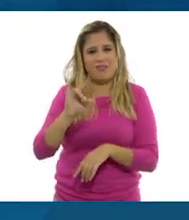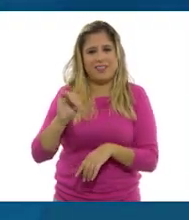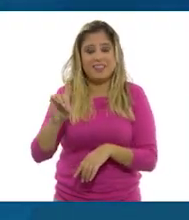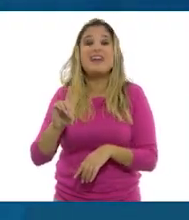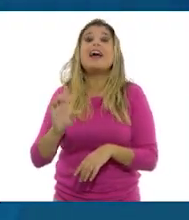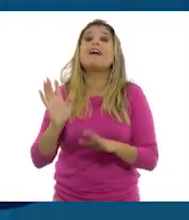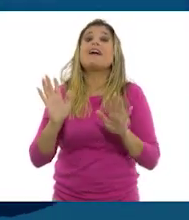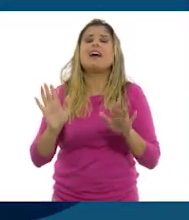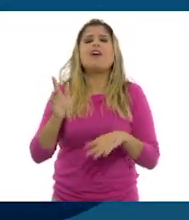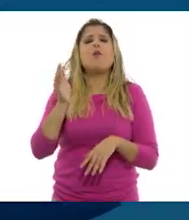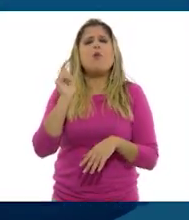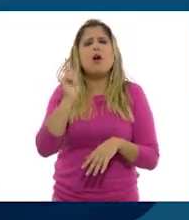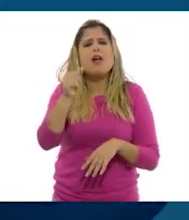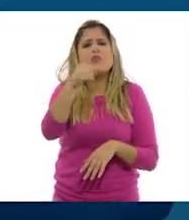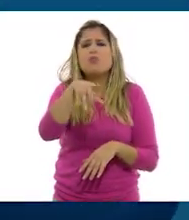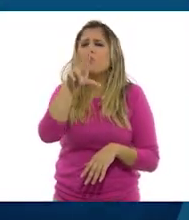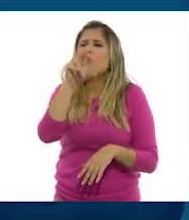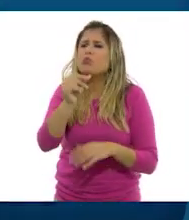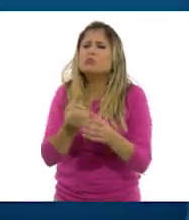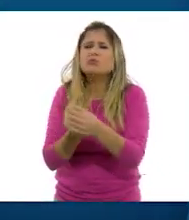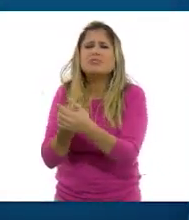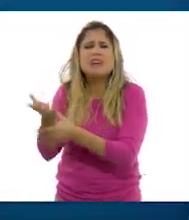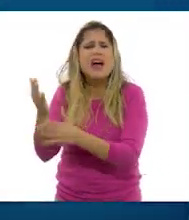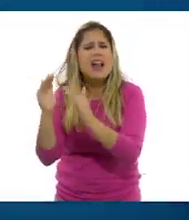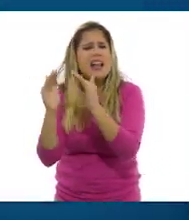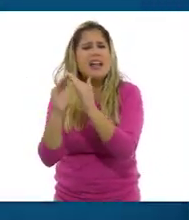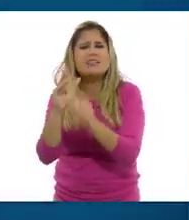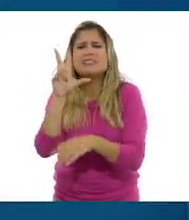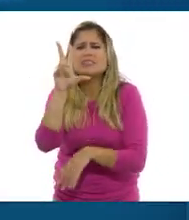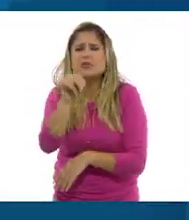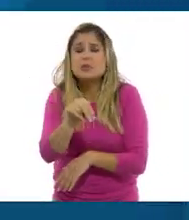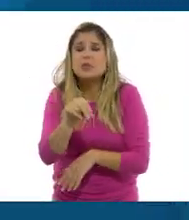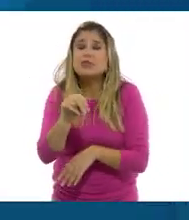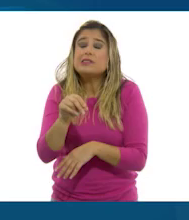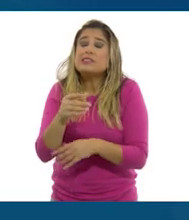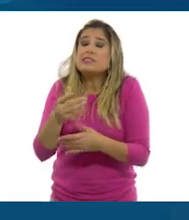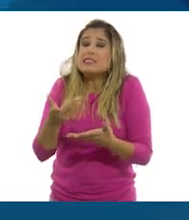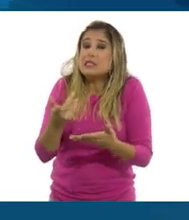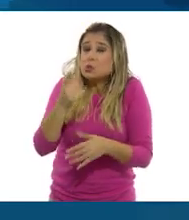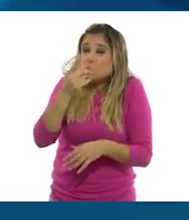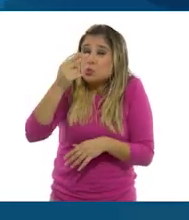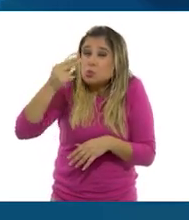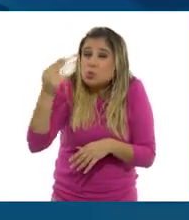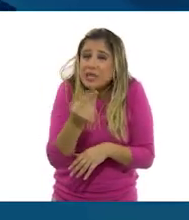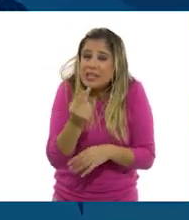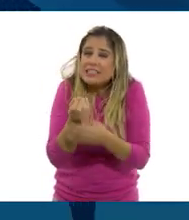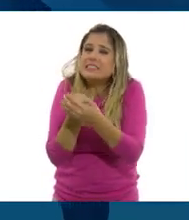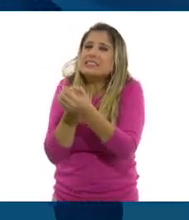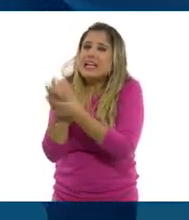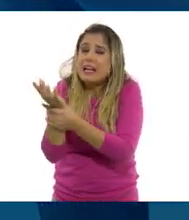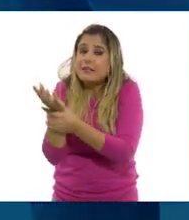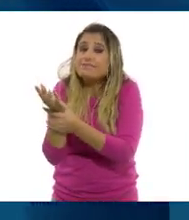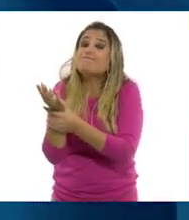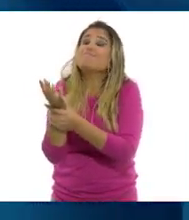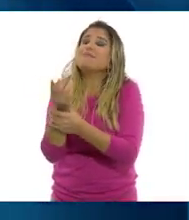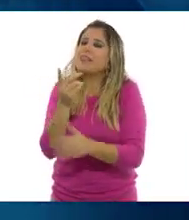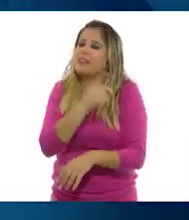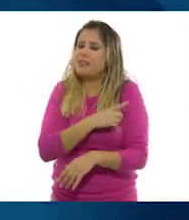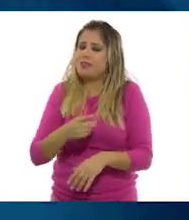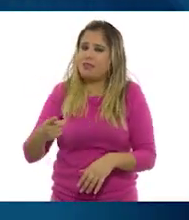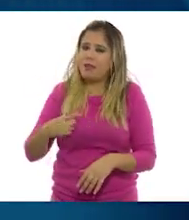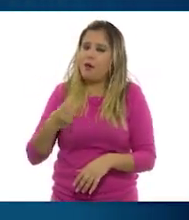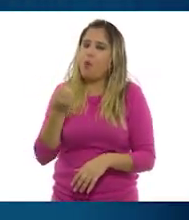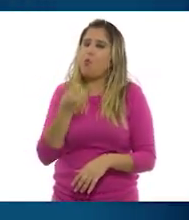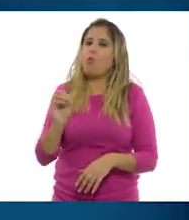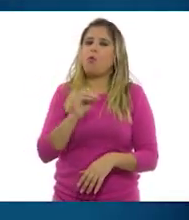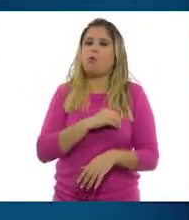Trata de no salir de casa a menos que sea muy necesario. Si lo haces, utiliza el